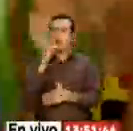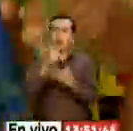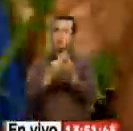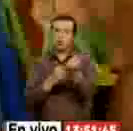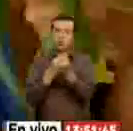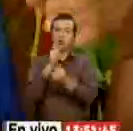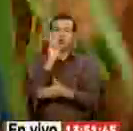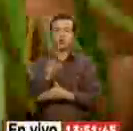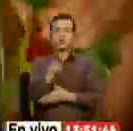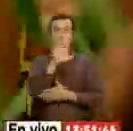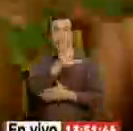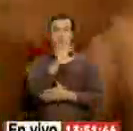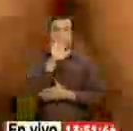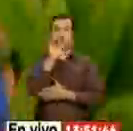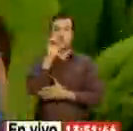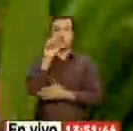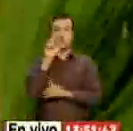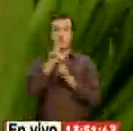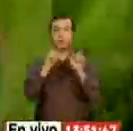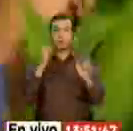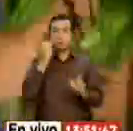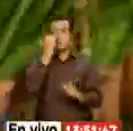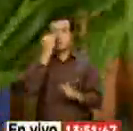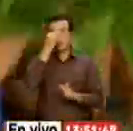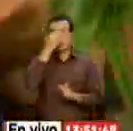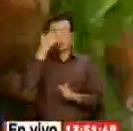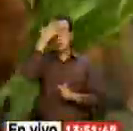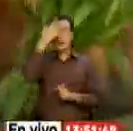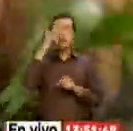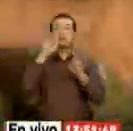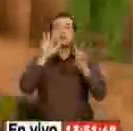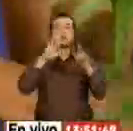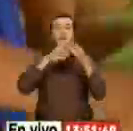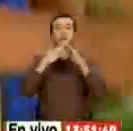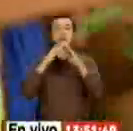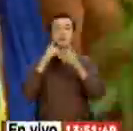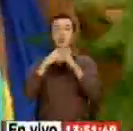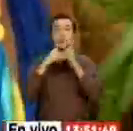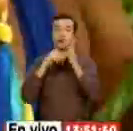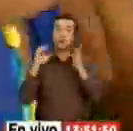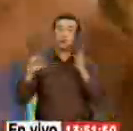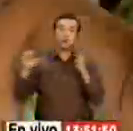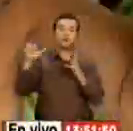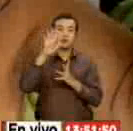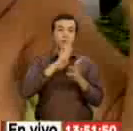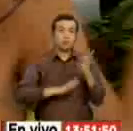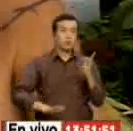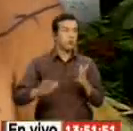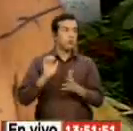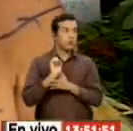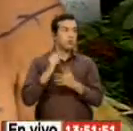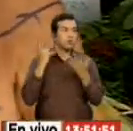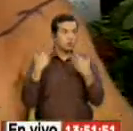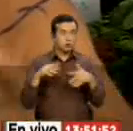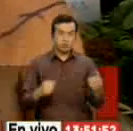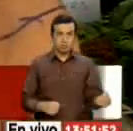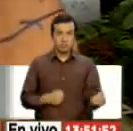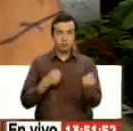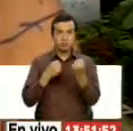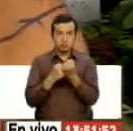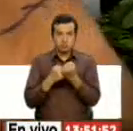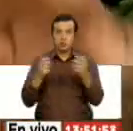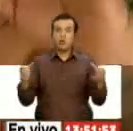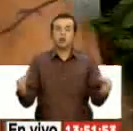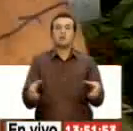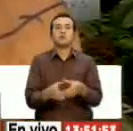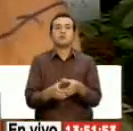los 2.590 sáchilas dispersos en 7 comunidades y en distintas provincias del país. Hemos fortalecido con esta